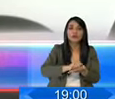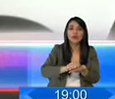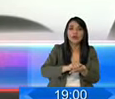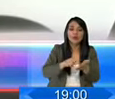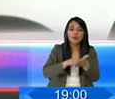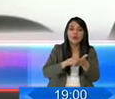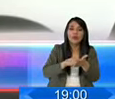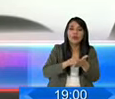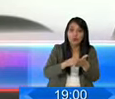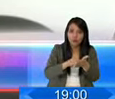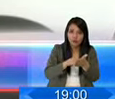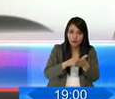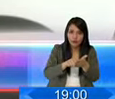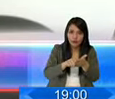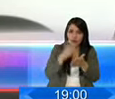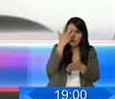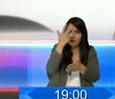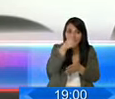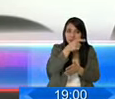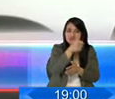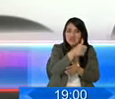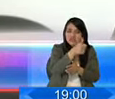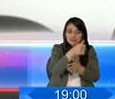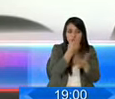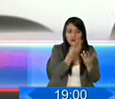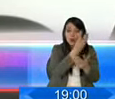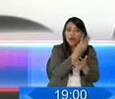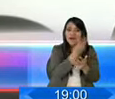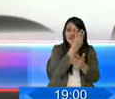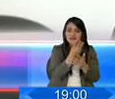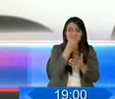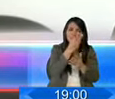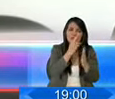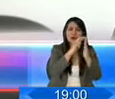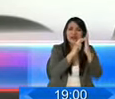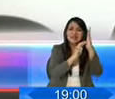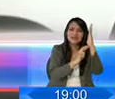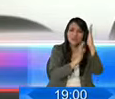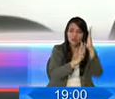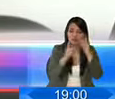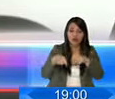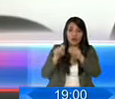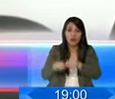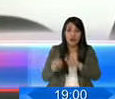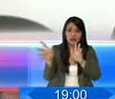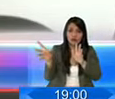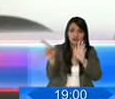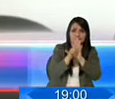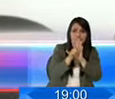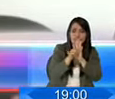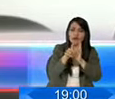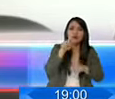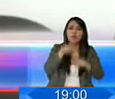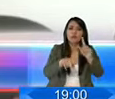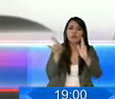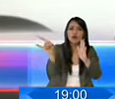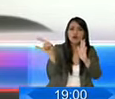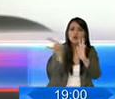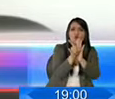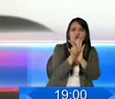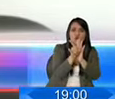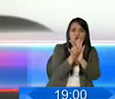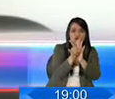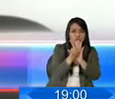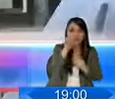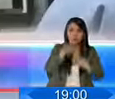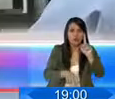no, la herramienta del portal, por ciertos parámetros que tiene nuestro contrato, no nos permite poderlo subir